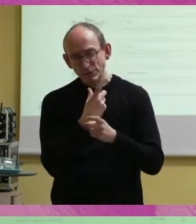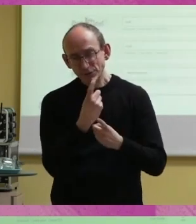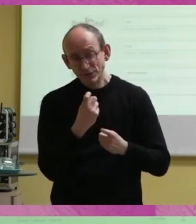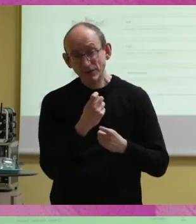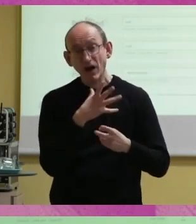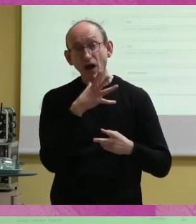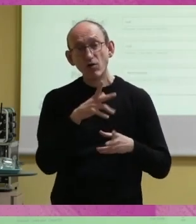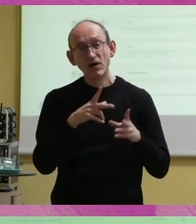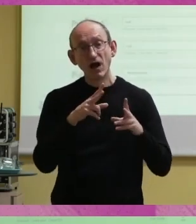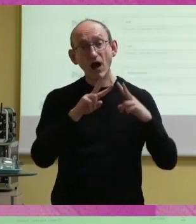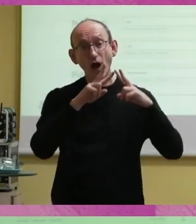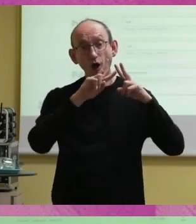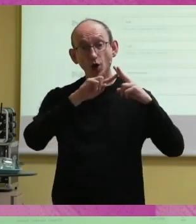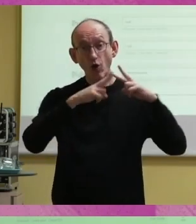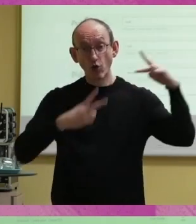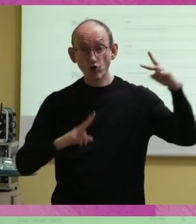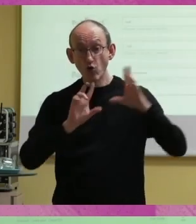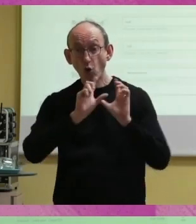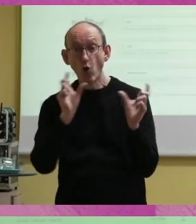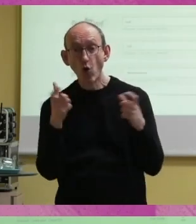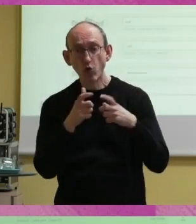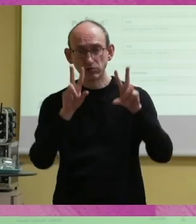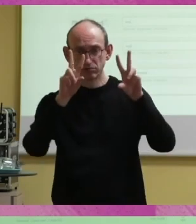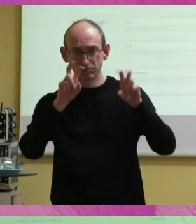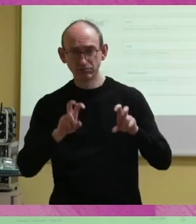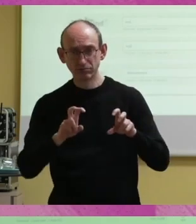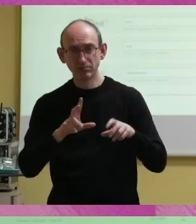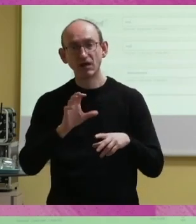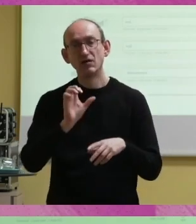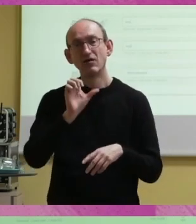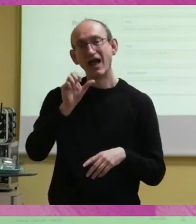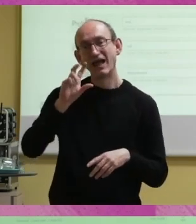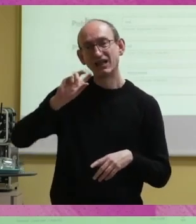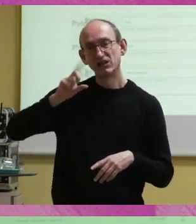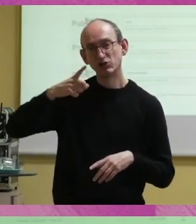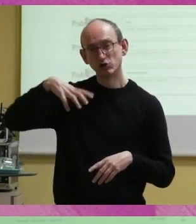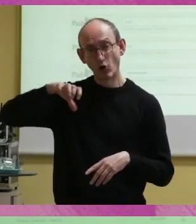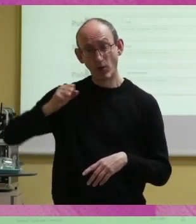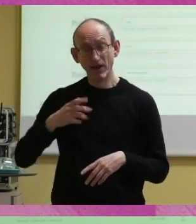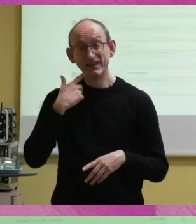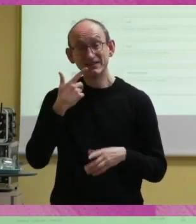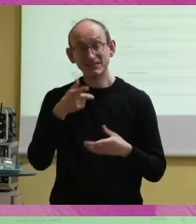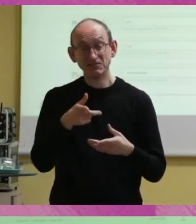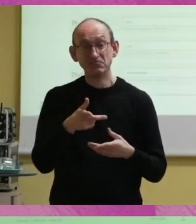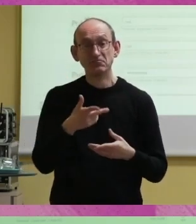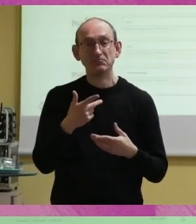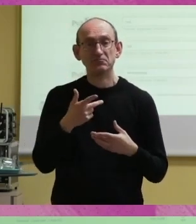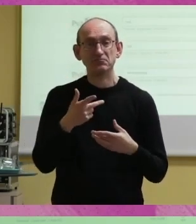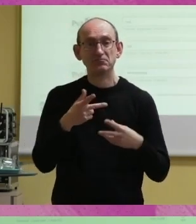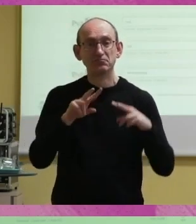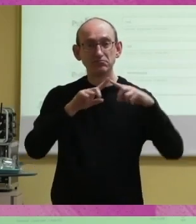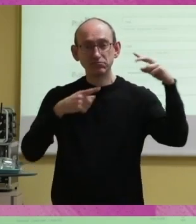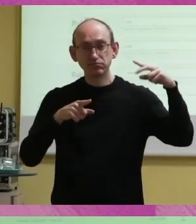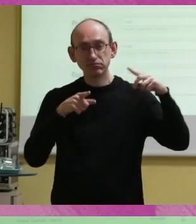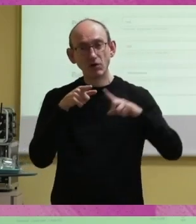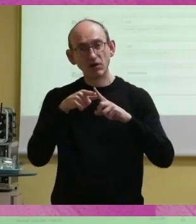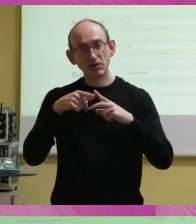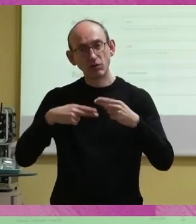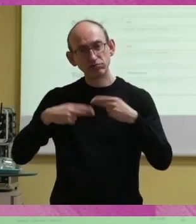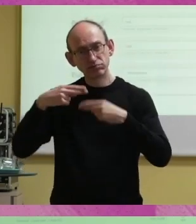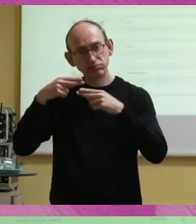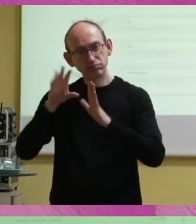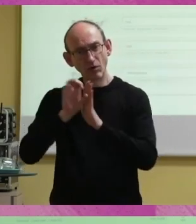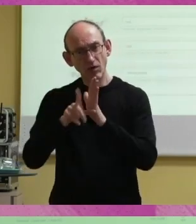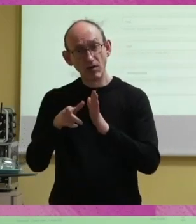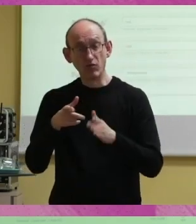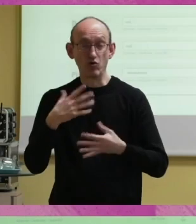analizamos el conjunto de los genes, lo que le llamamos exoma, cuando estudiamos las regiones que codifican para proteínas, que normalmente son las